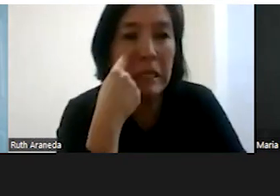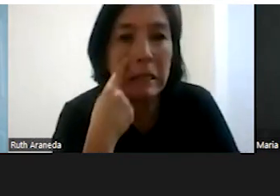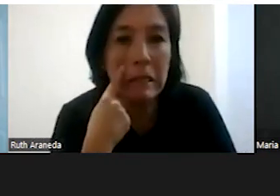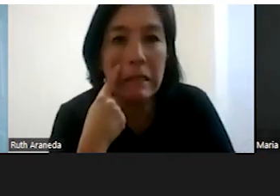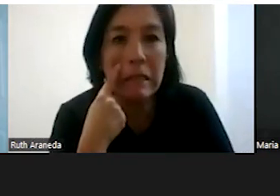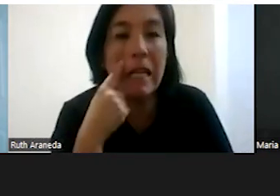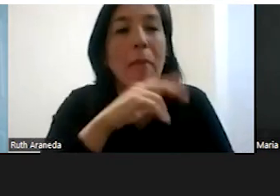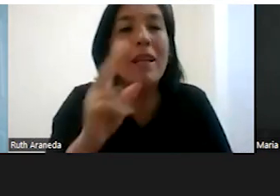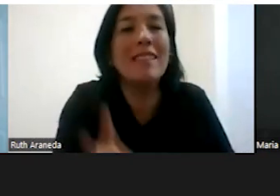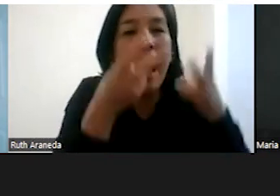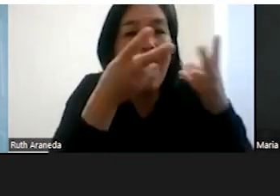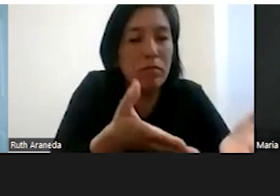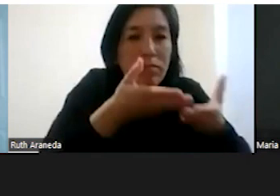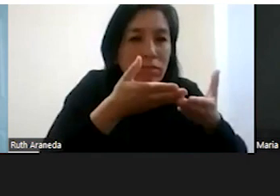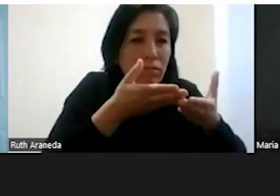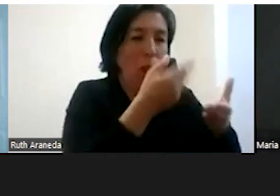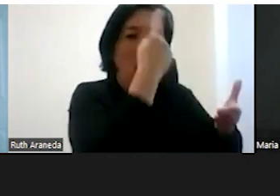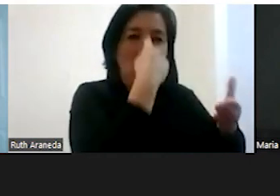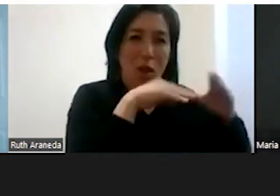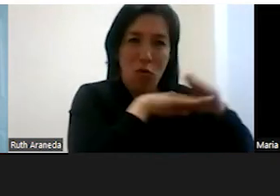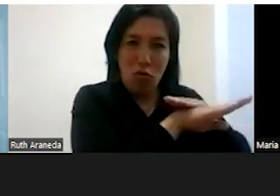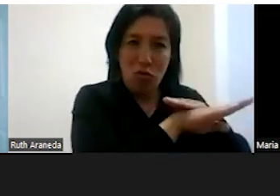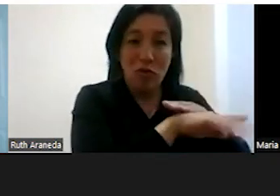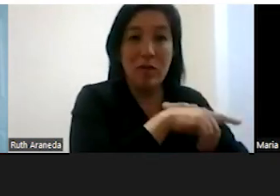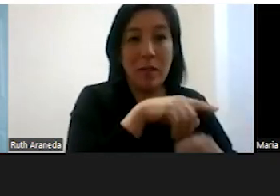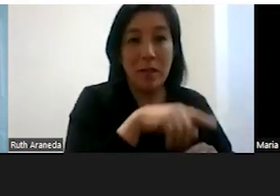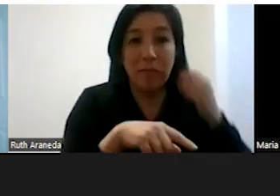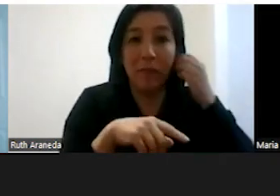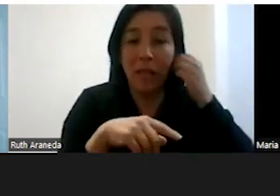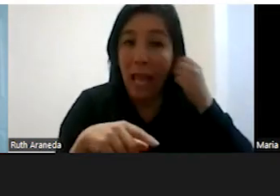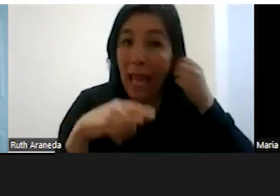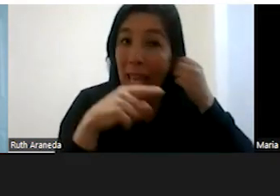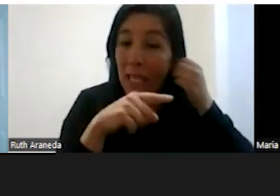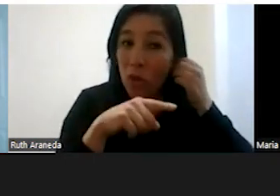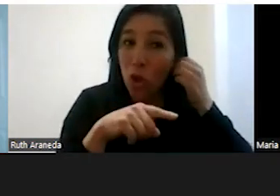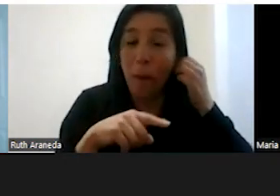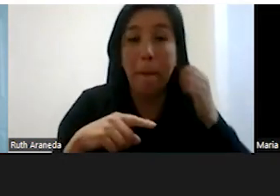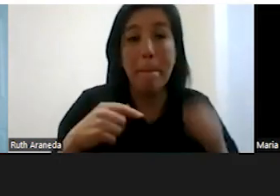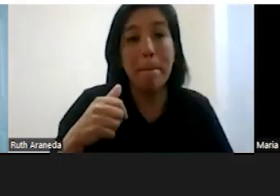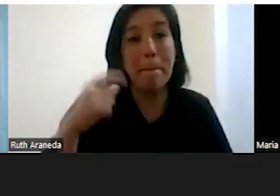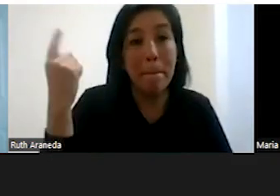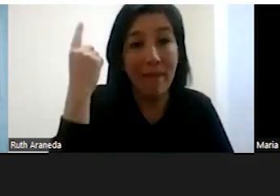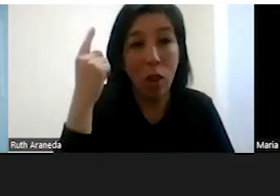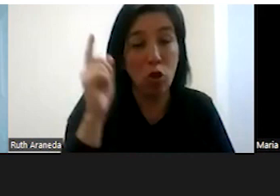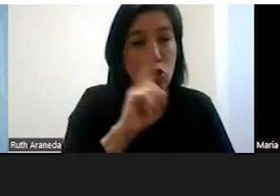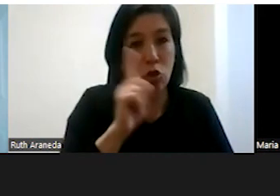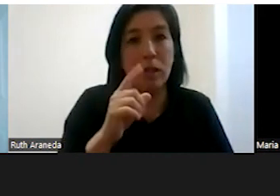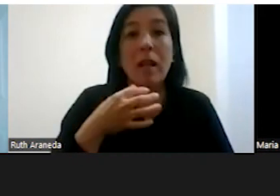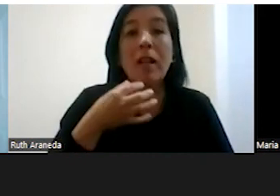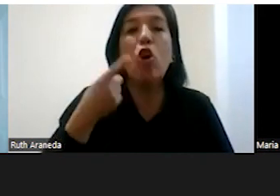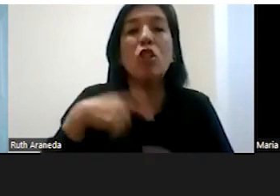del Estado, de todos nosotros. Por lo tanto, sí, no es privado. Sí, primera entiendo cosa. Eso. Yeah. Segundo, la ley de medio ambiente dice que